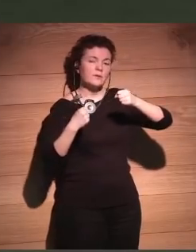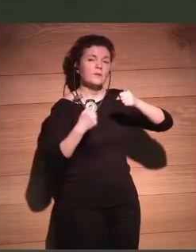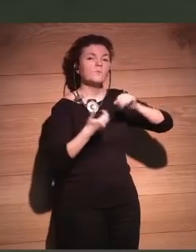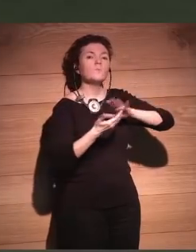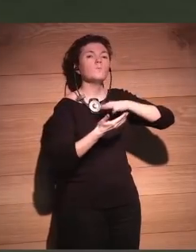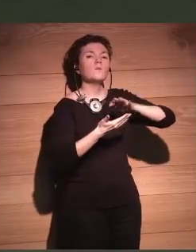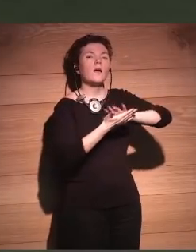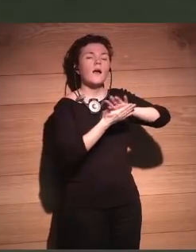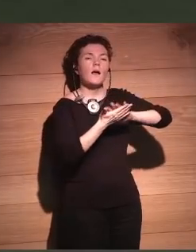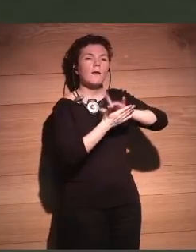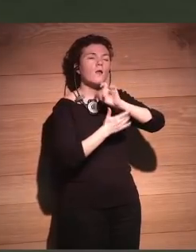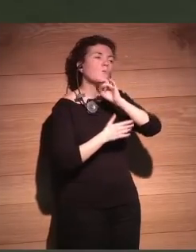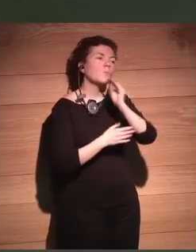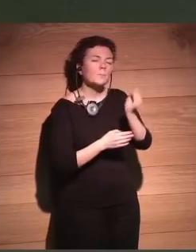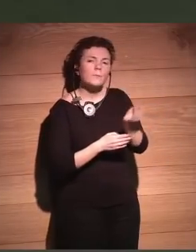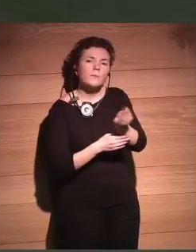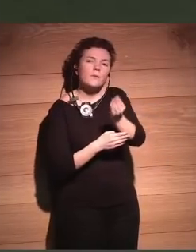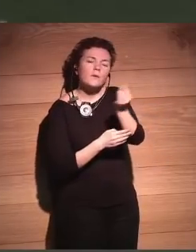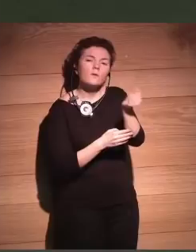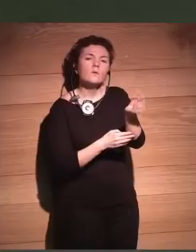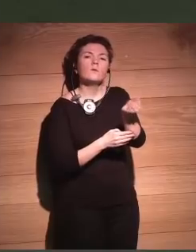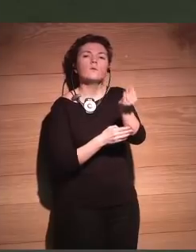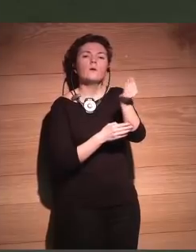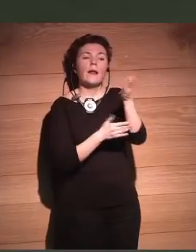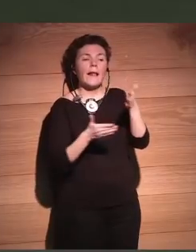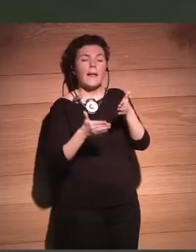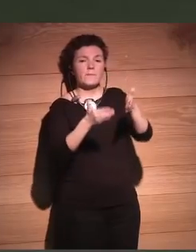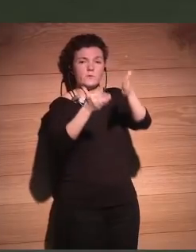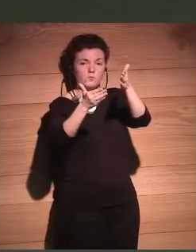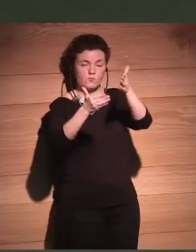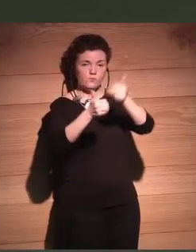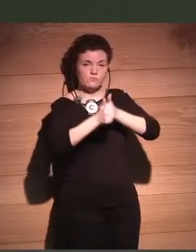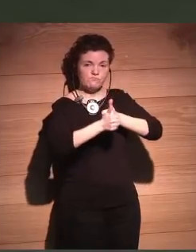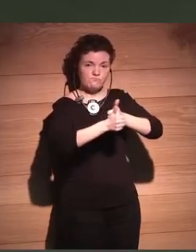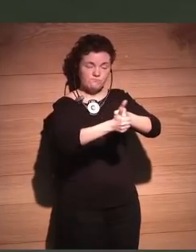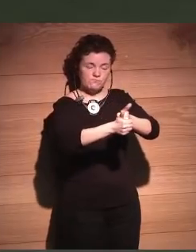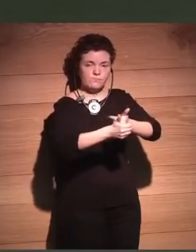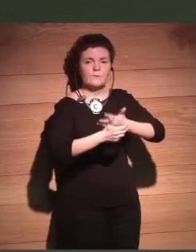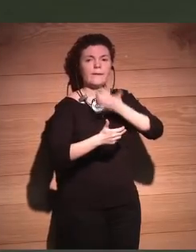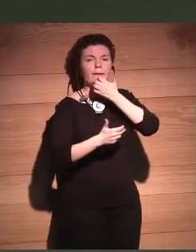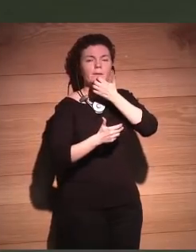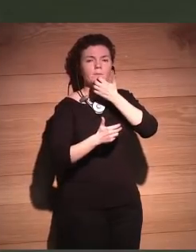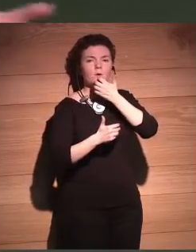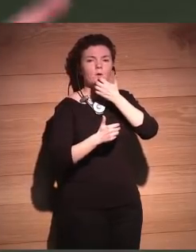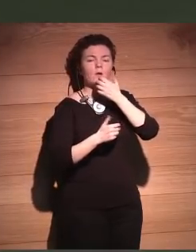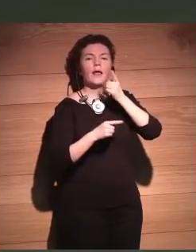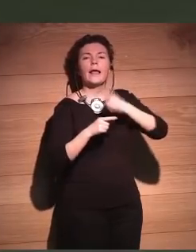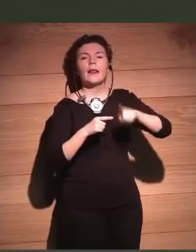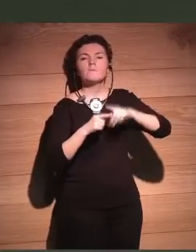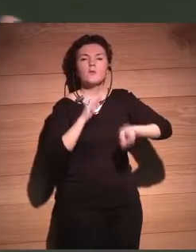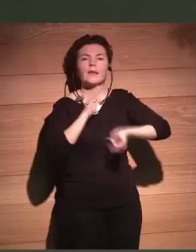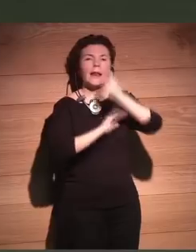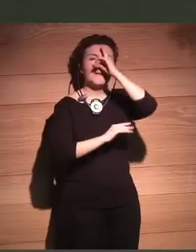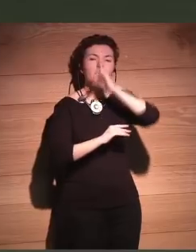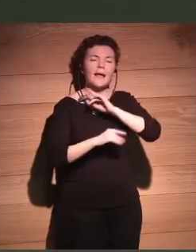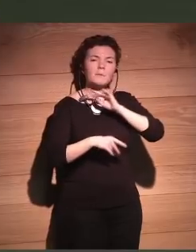pues, cómo mejorar el camino que estamos siguiendo, pues por ejemplo, para los elementos de creación de imágenes